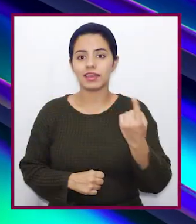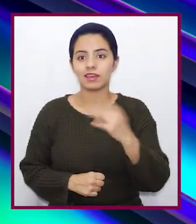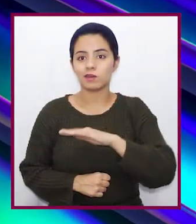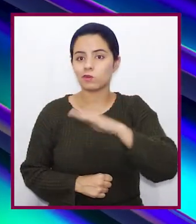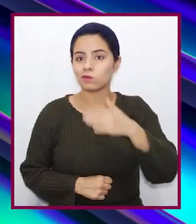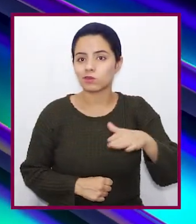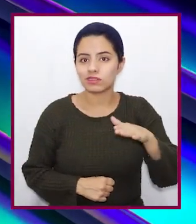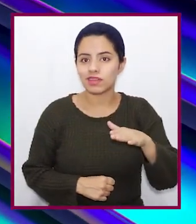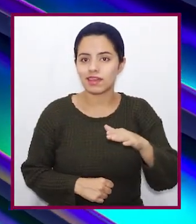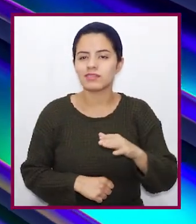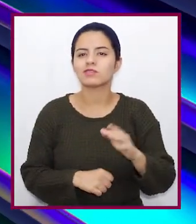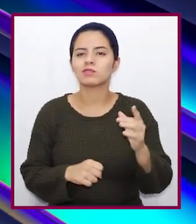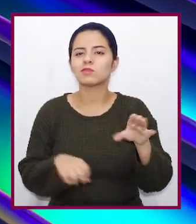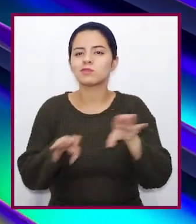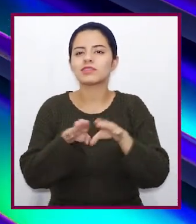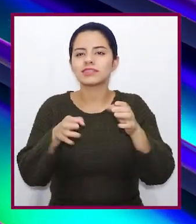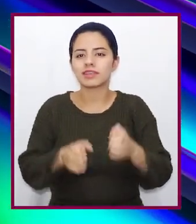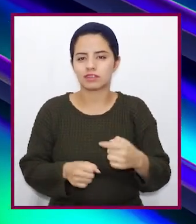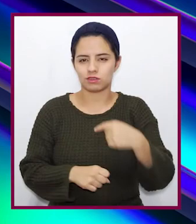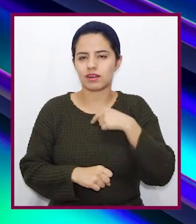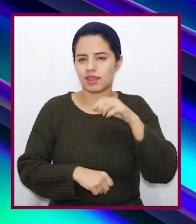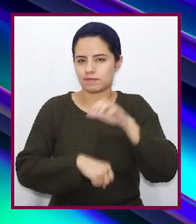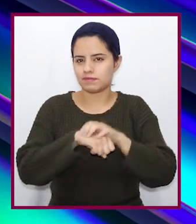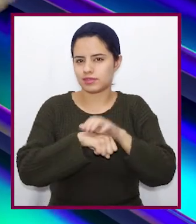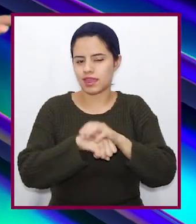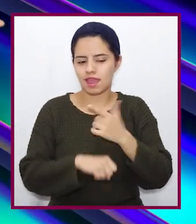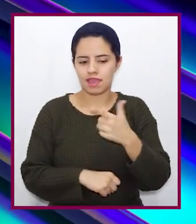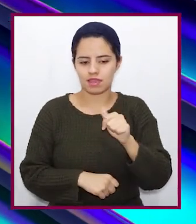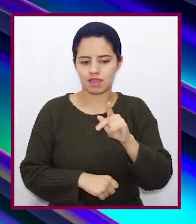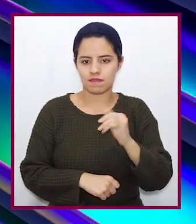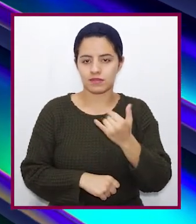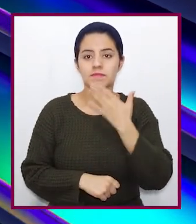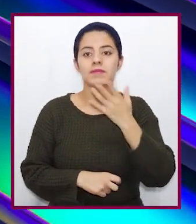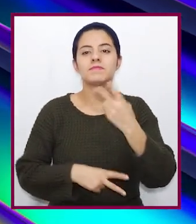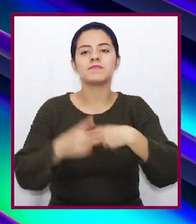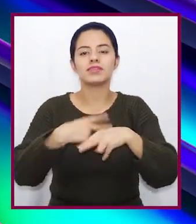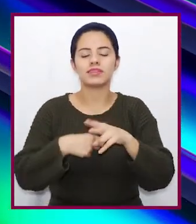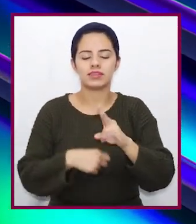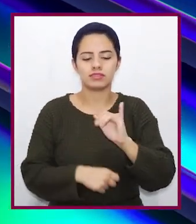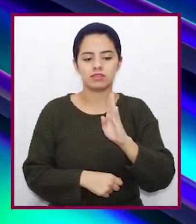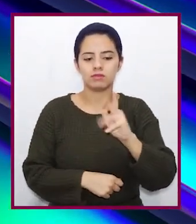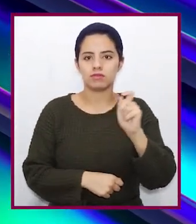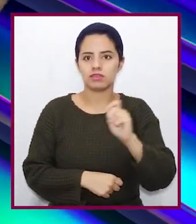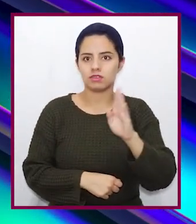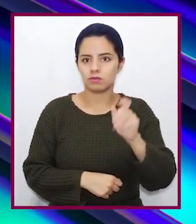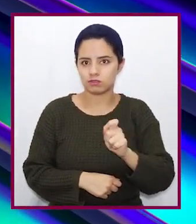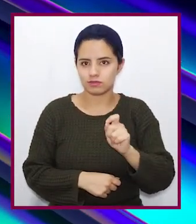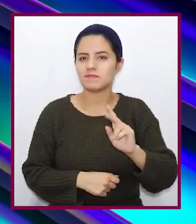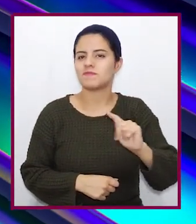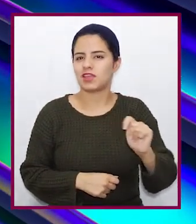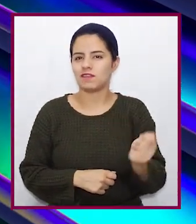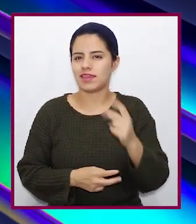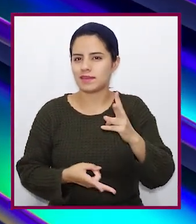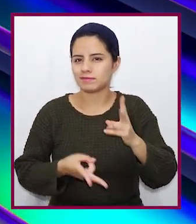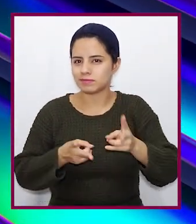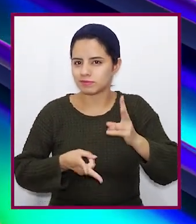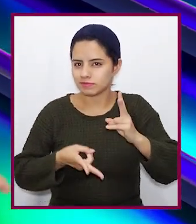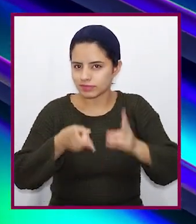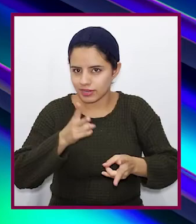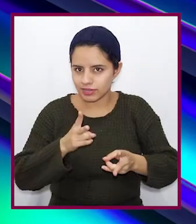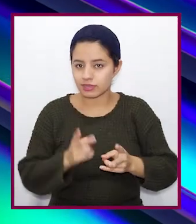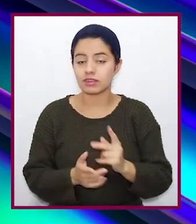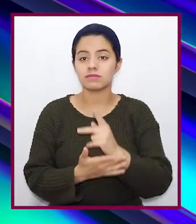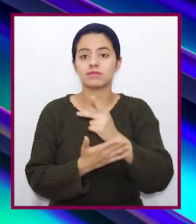Beatboxers, ¿cómo andan? Yo soy su amiga Gaby Tinajero y bienvenidos a Beatbox, prácticas del Tecnocotorreo,